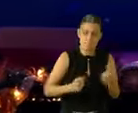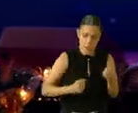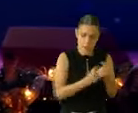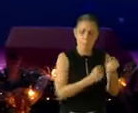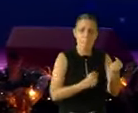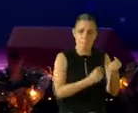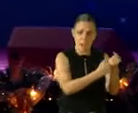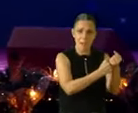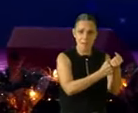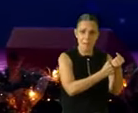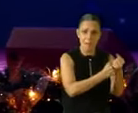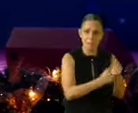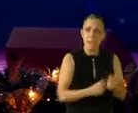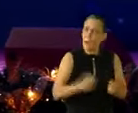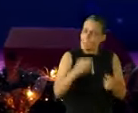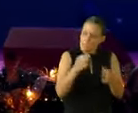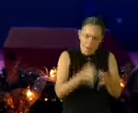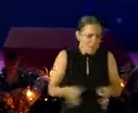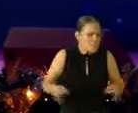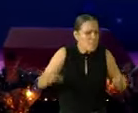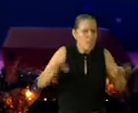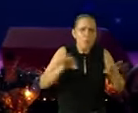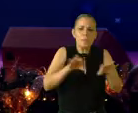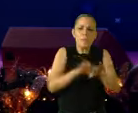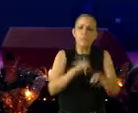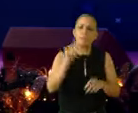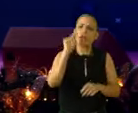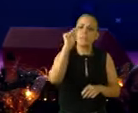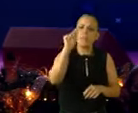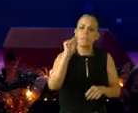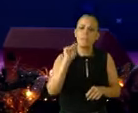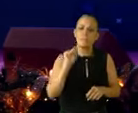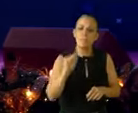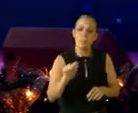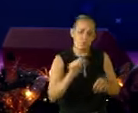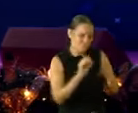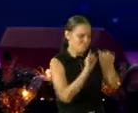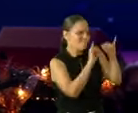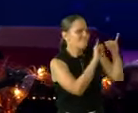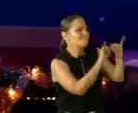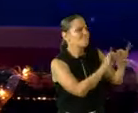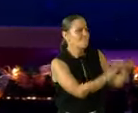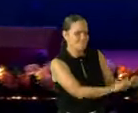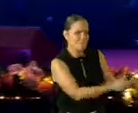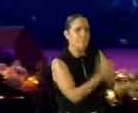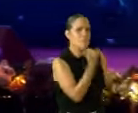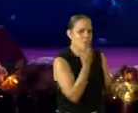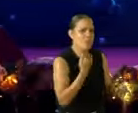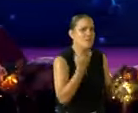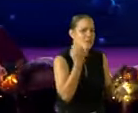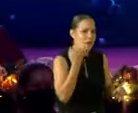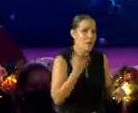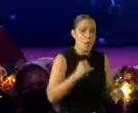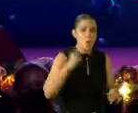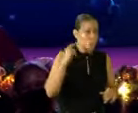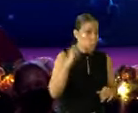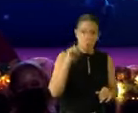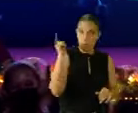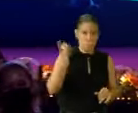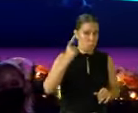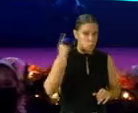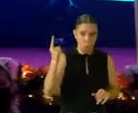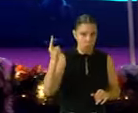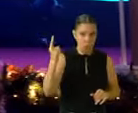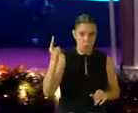que dejamos en aquel lugar. Unos aleluya de Puerto Rico. No solamente pudimos cantar, pudimos